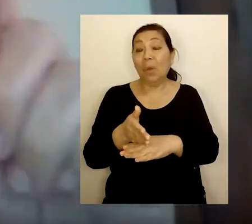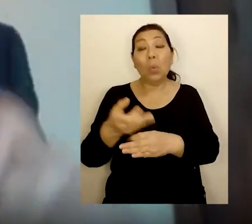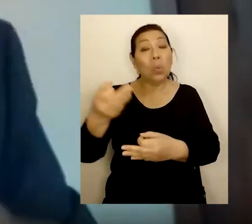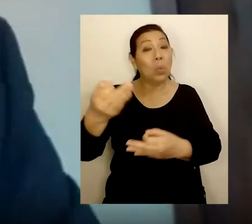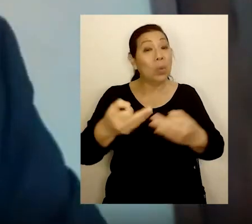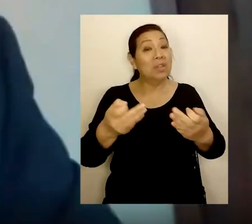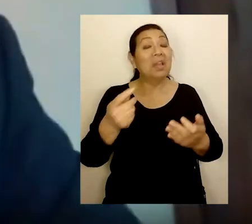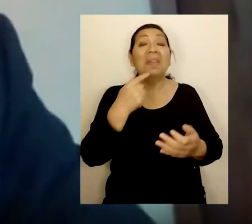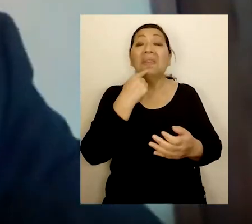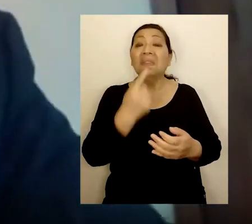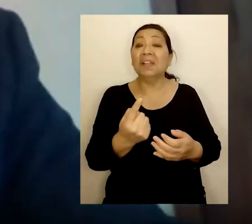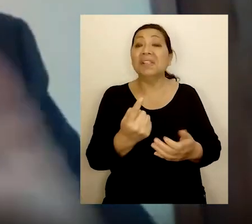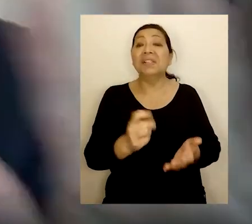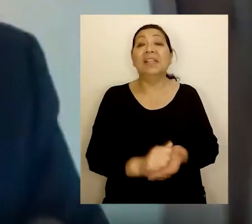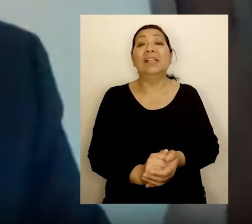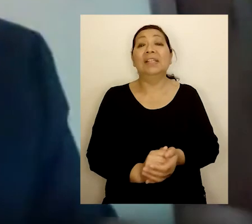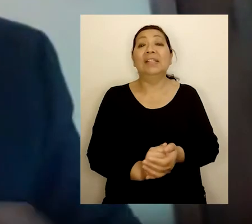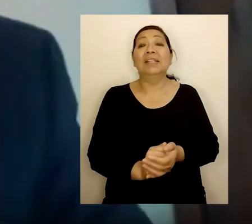casación, dicen,